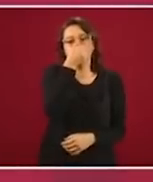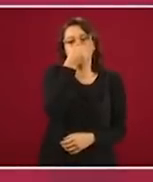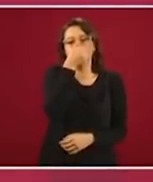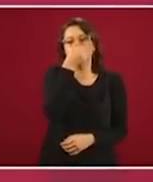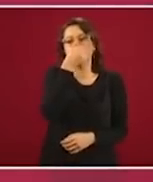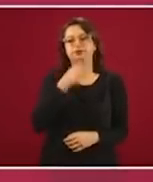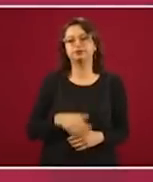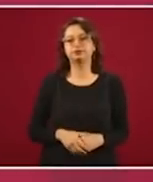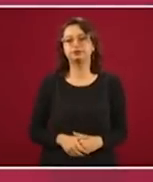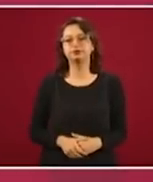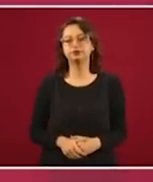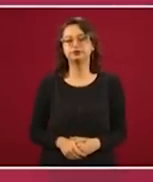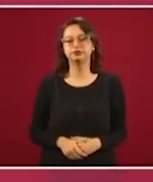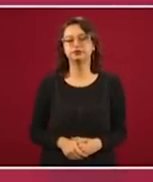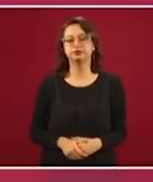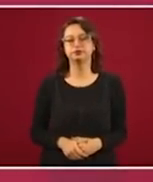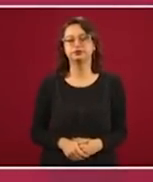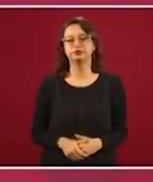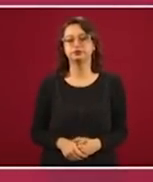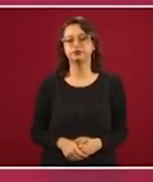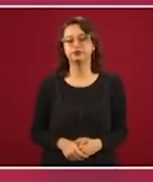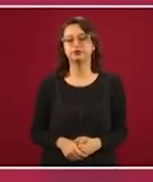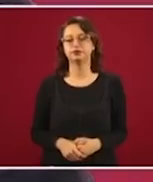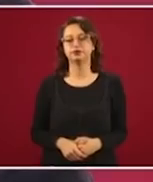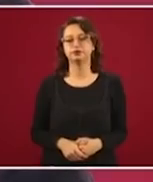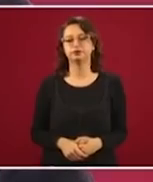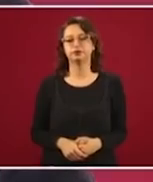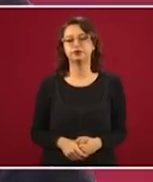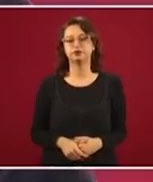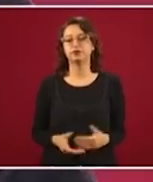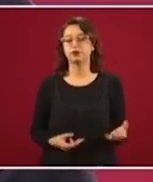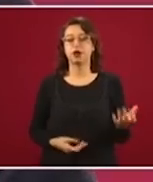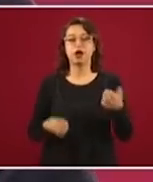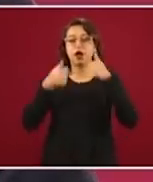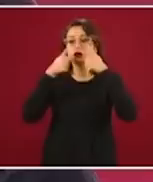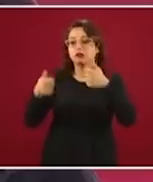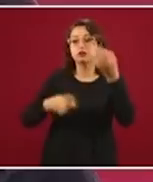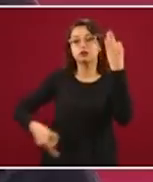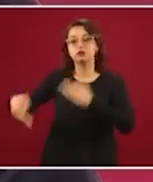y no solo el llamado cuadro básico.